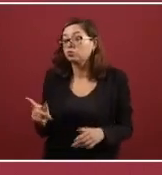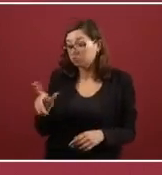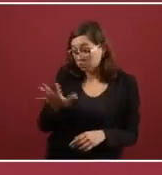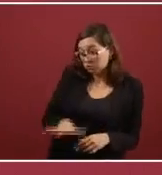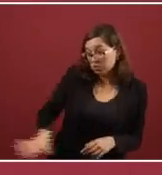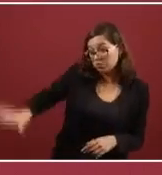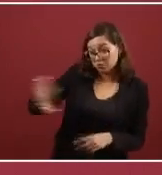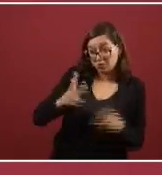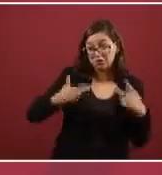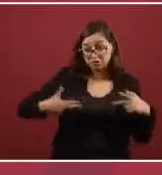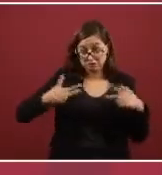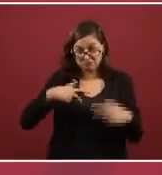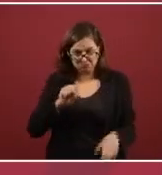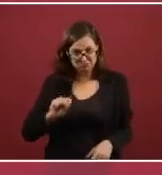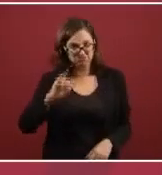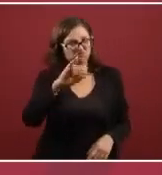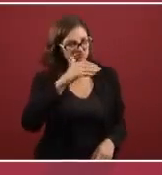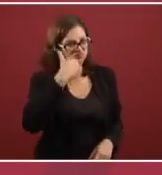soliciten los ciudadanos.